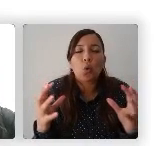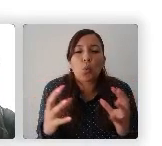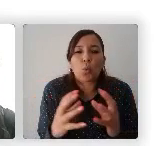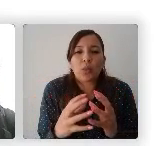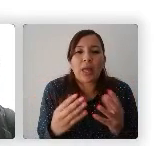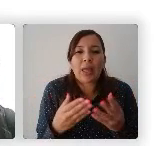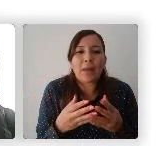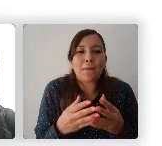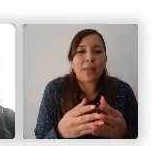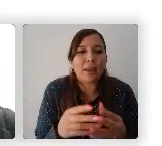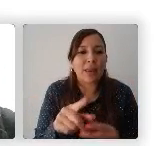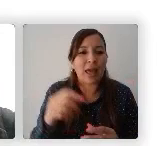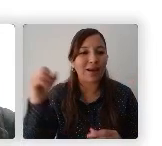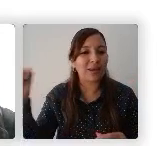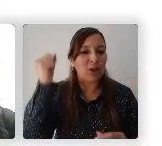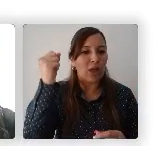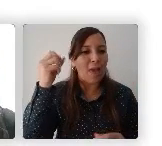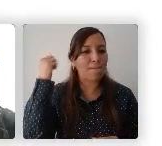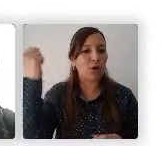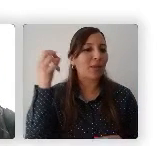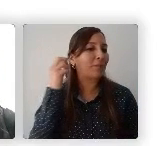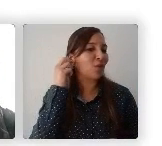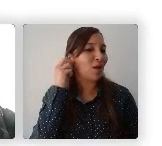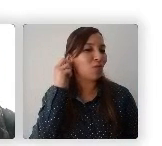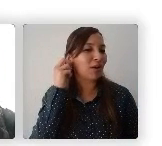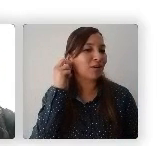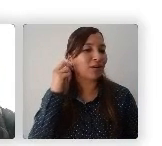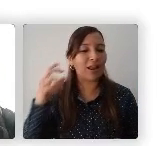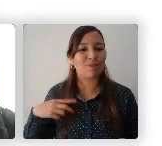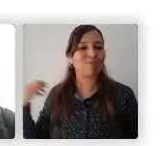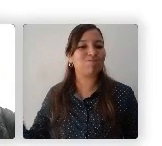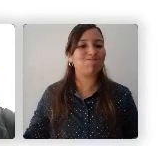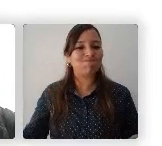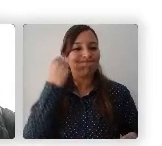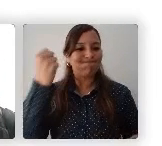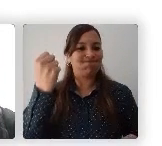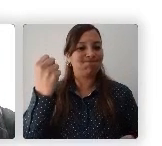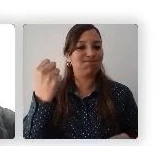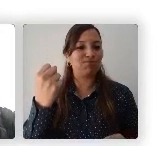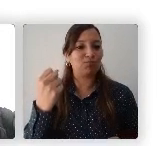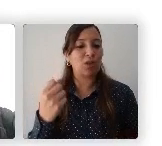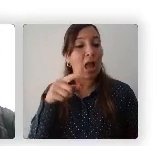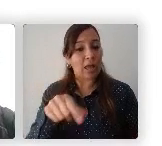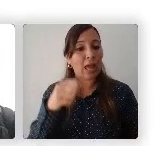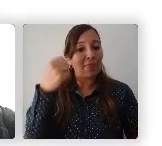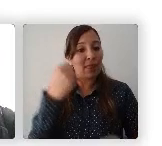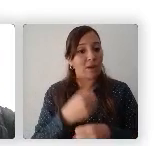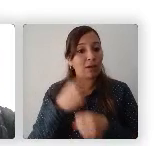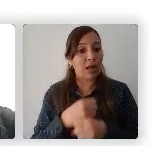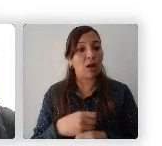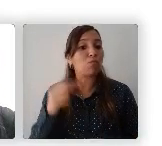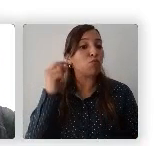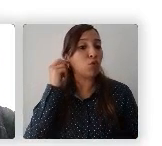al liderazgo de las mujeres, ¿no? Es un emprendimiento en el cual vienen trabajando mujeres, ¿no? Alrededor de